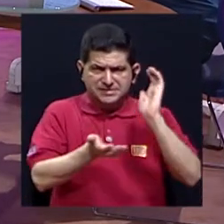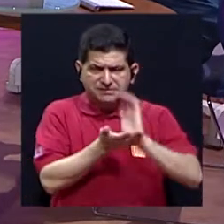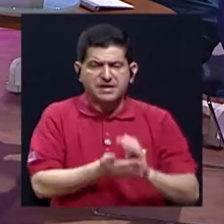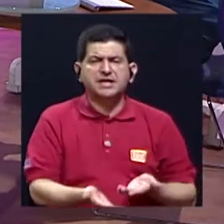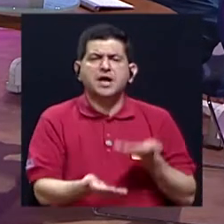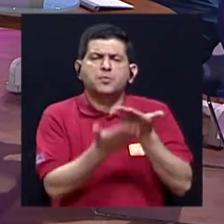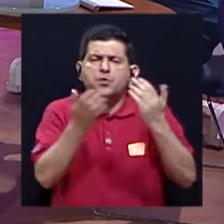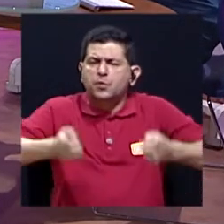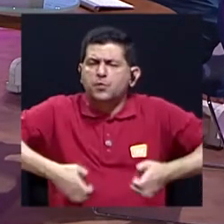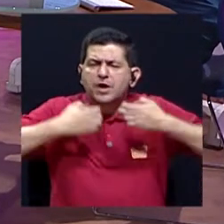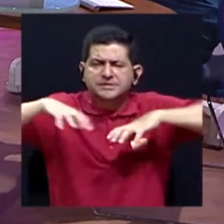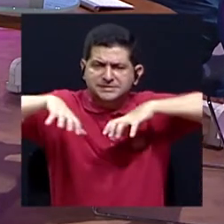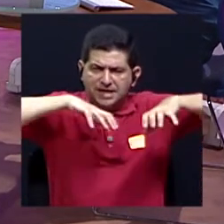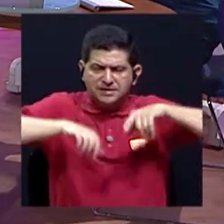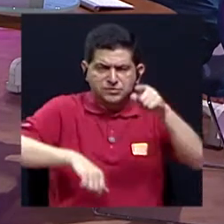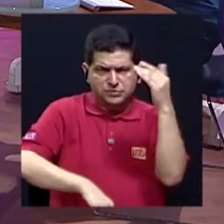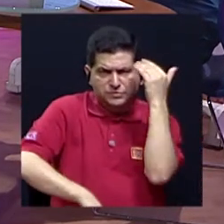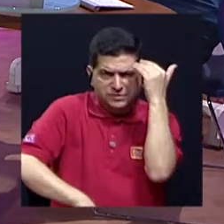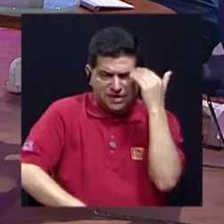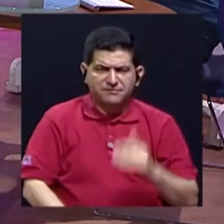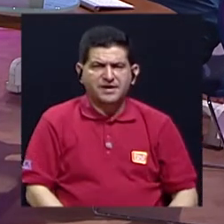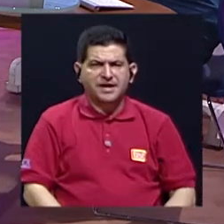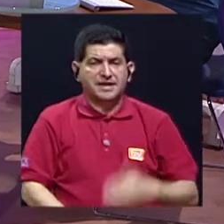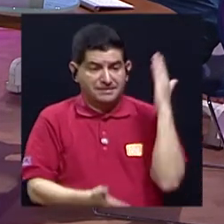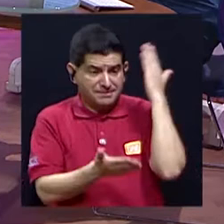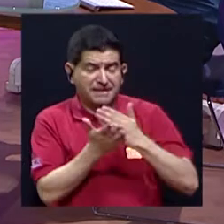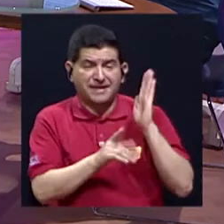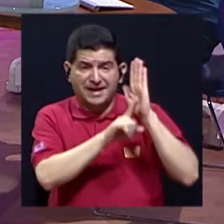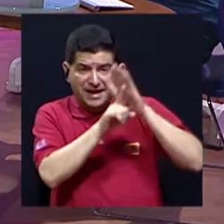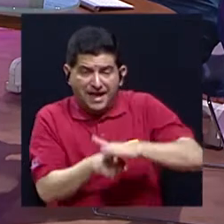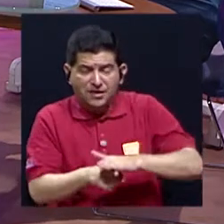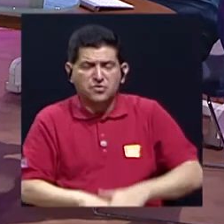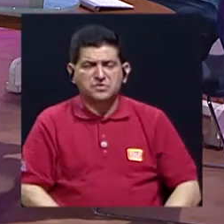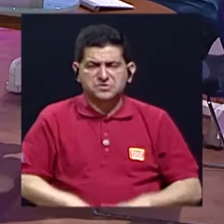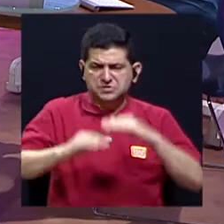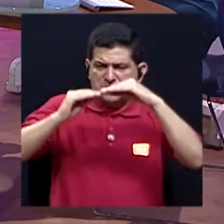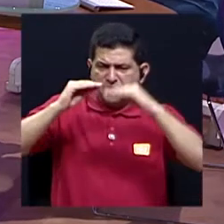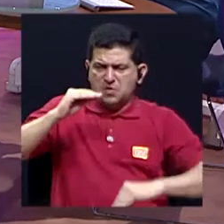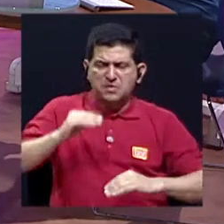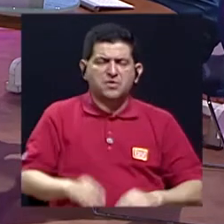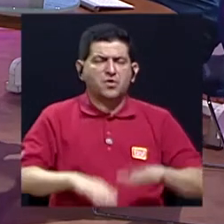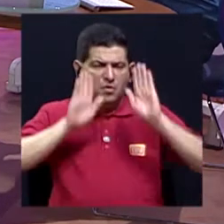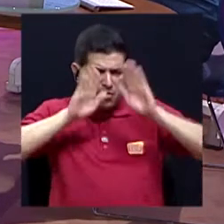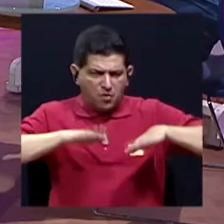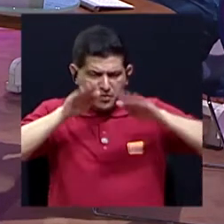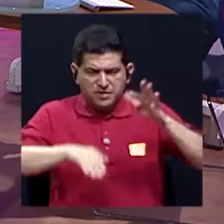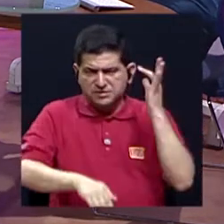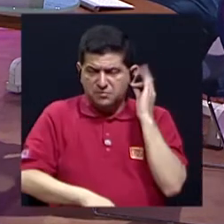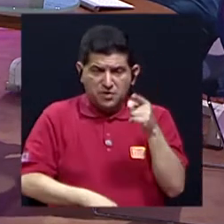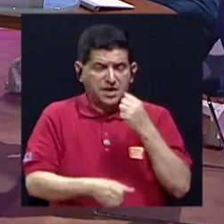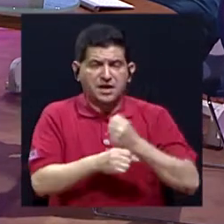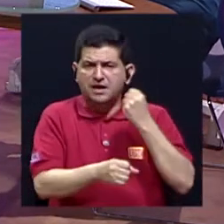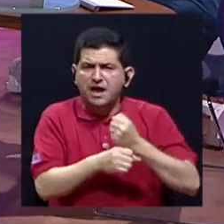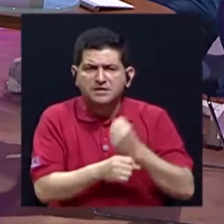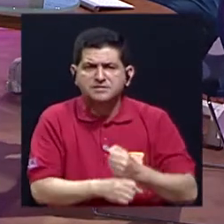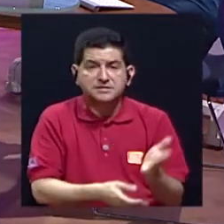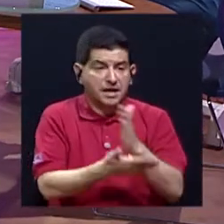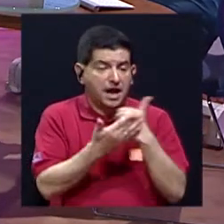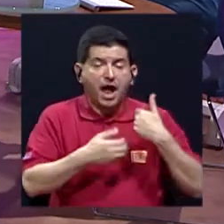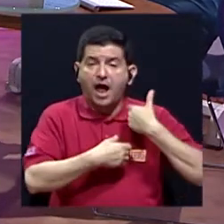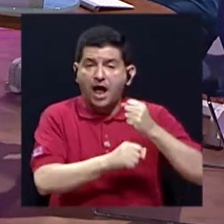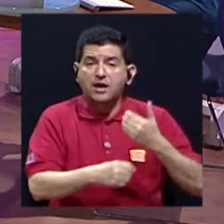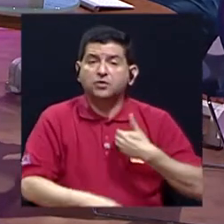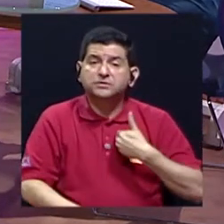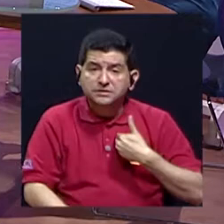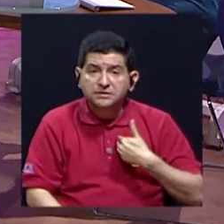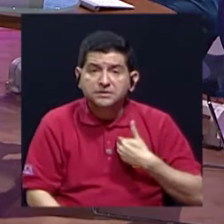de propuestas o acciones que conozcan que permitan atacar o parar el acoso, el desprecio, la subordinación de las mujeres en puestos como estos. ¿Hay algo en las